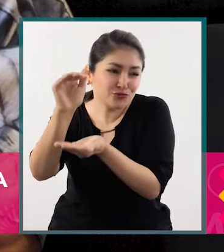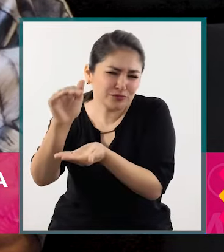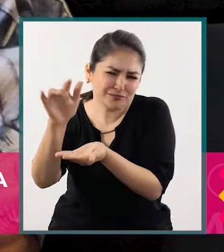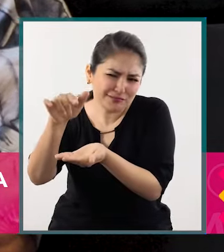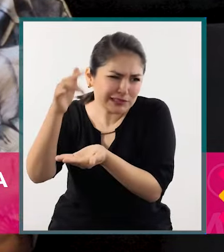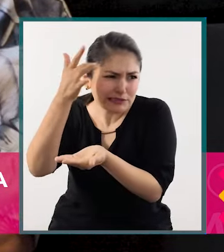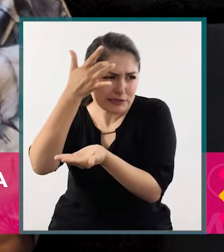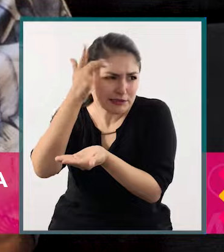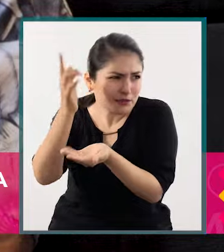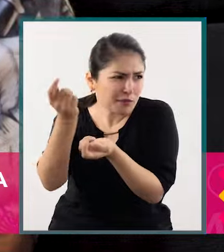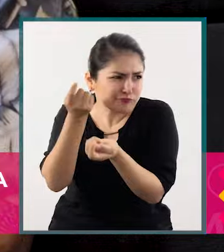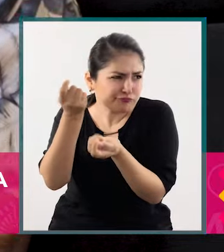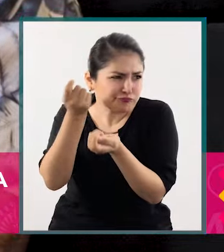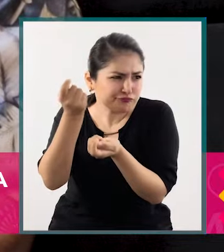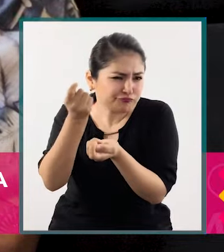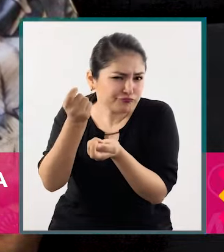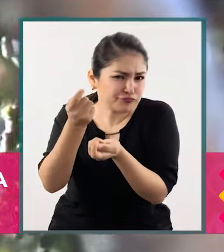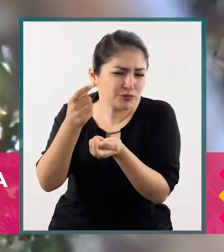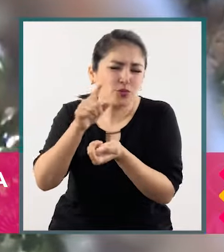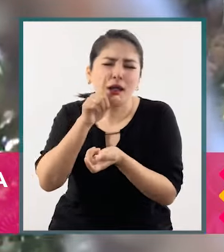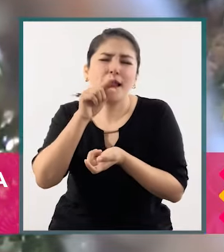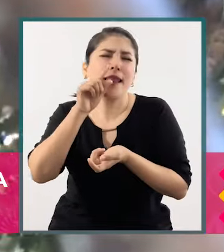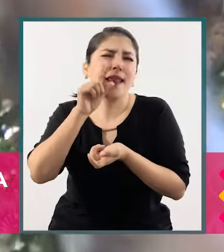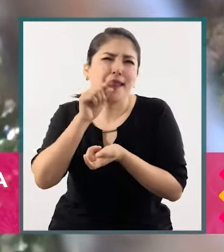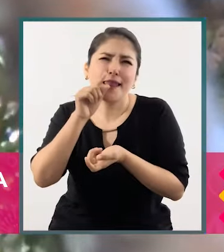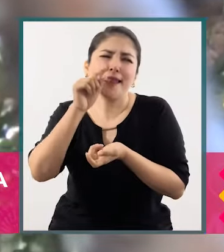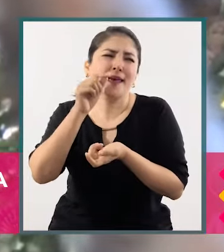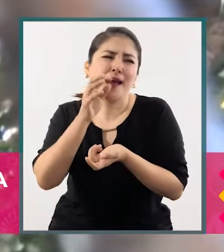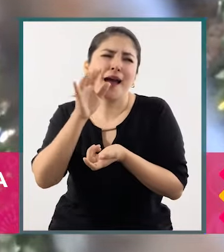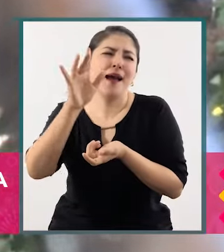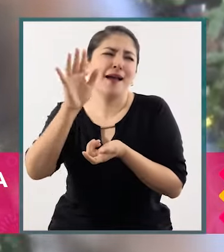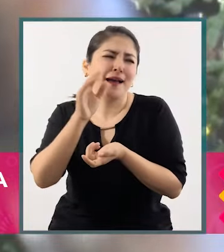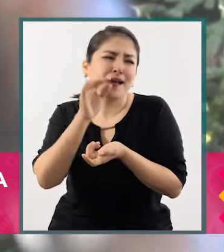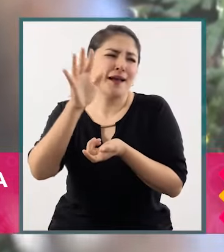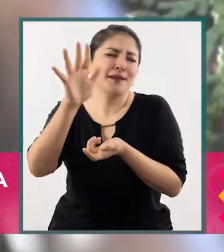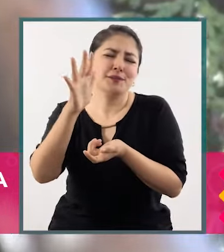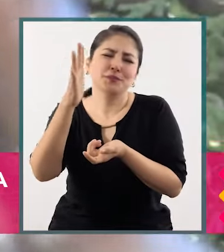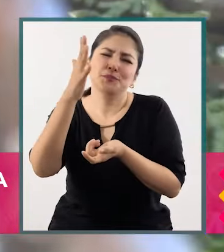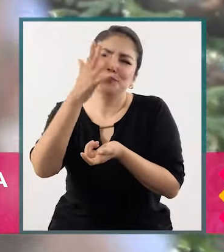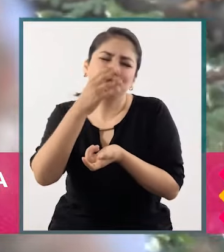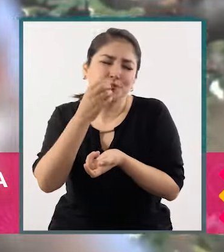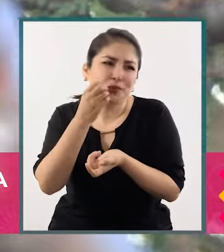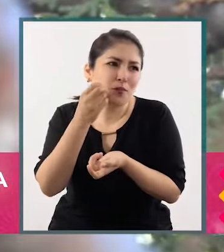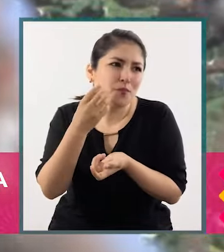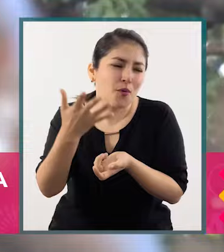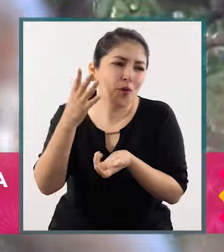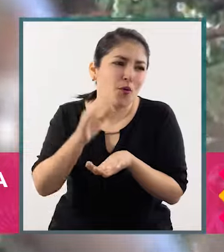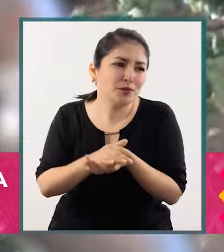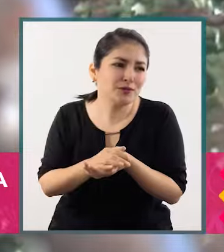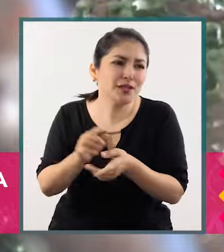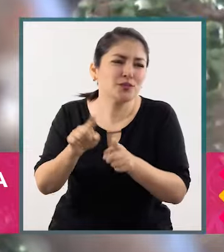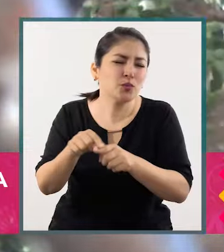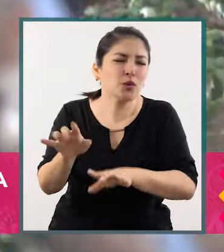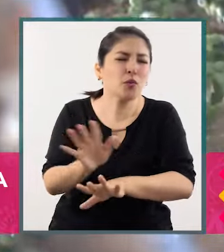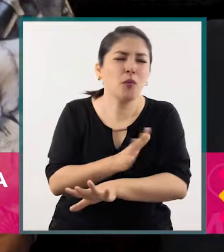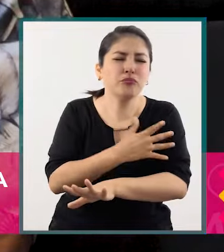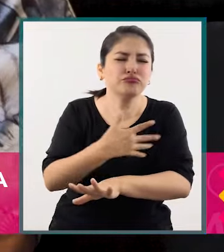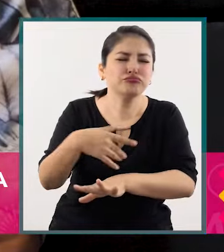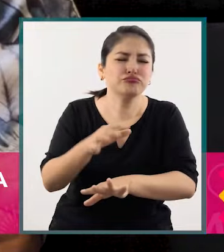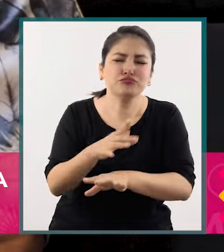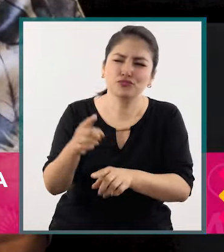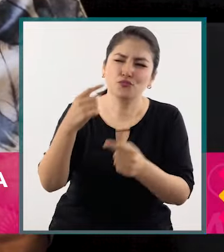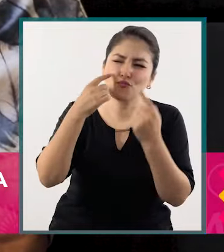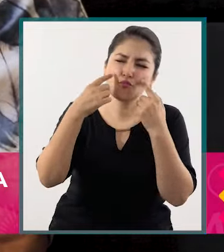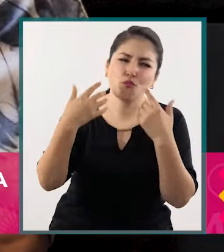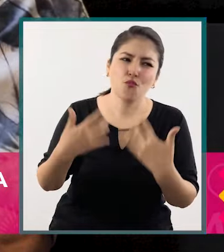ave inteligente. Su cantar es muy hermoso en la primavera. Canta muy, si tú le dicen el Beethoven de las aves,